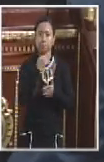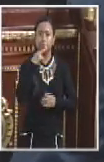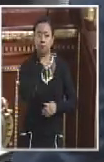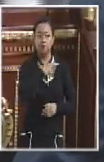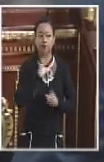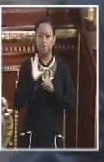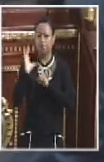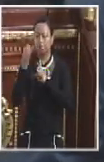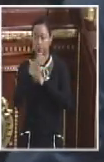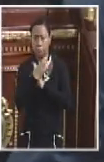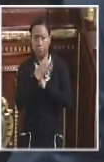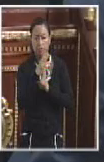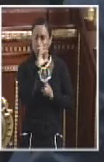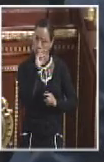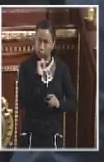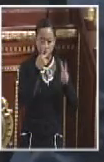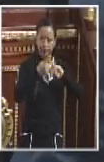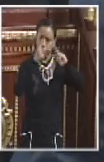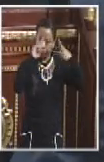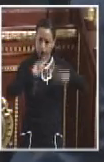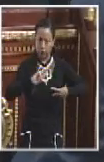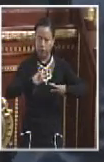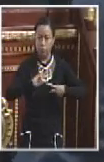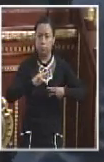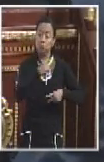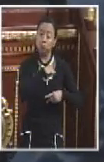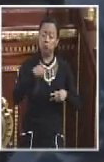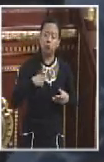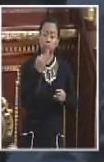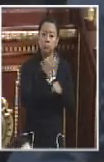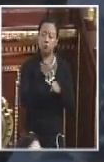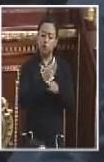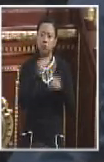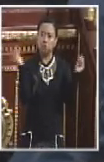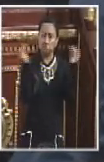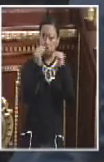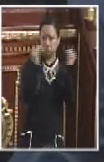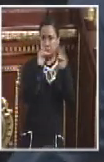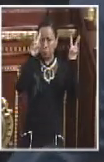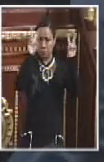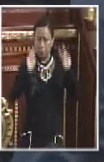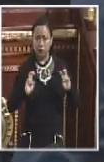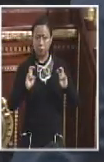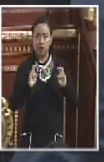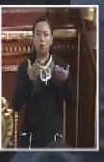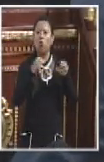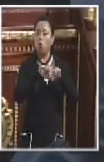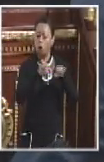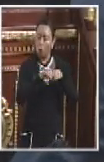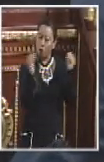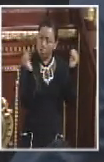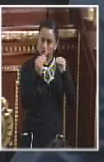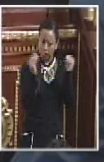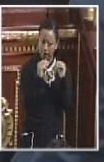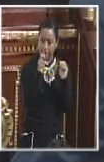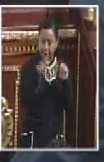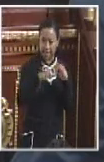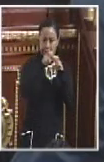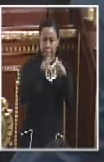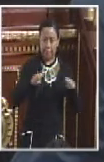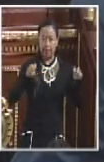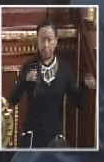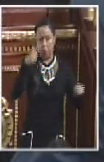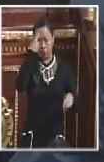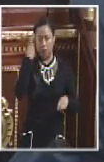a la Comisión, sino que por el contrario, abramos espacio para debatir el tema, cómo se debe de debatir en el propio Pleno,